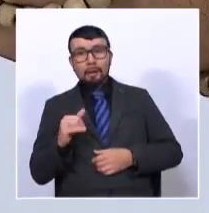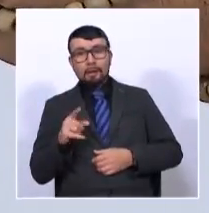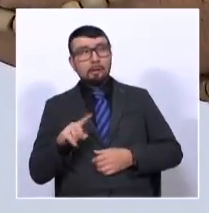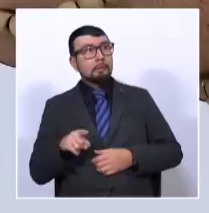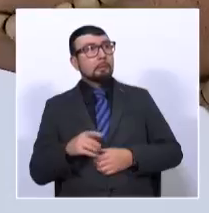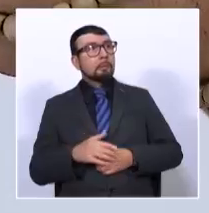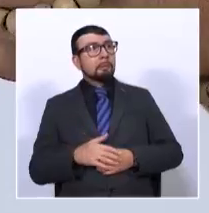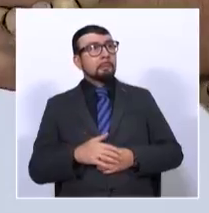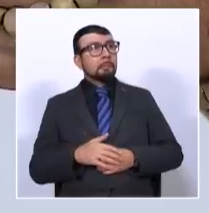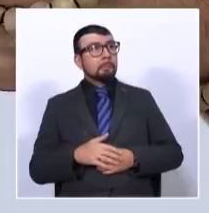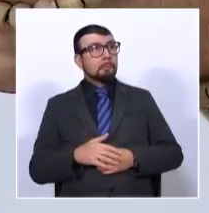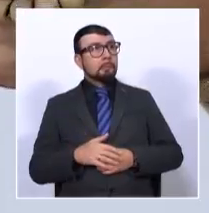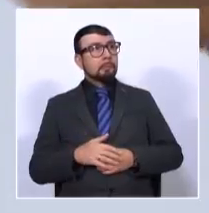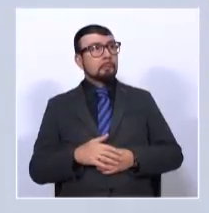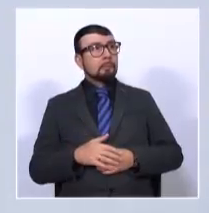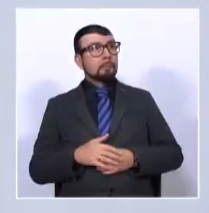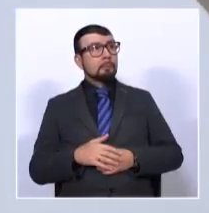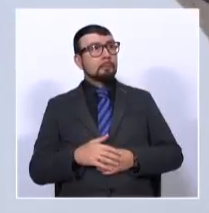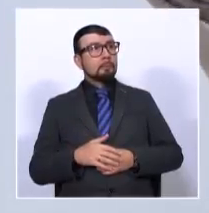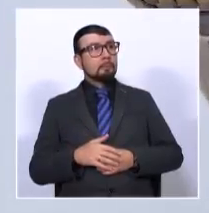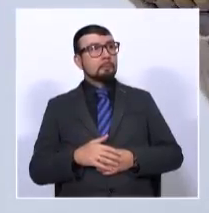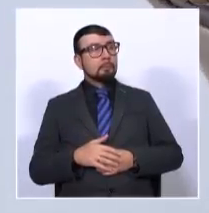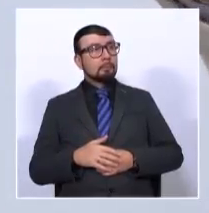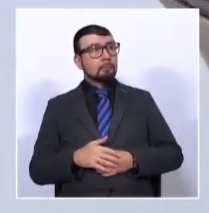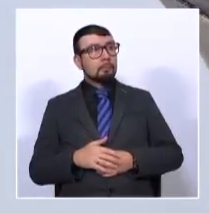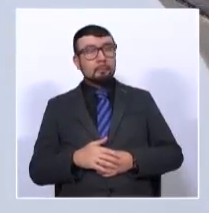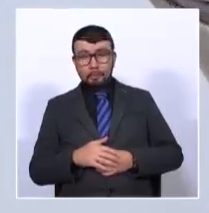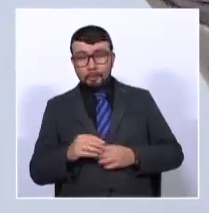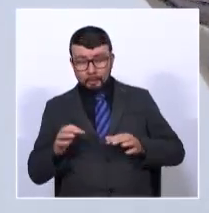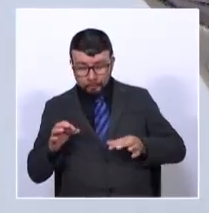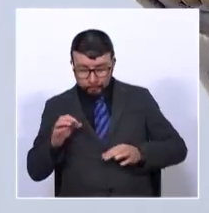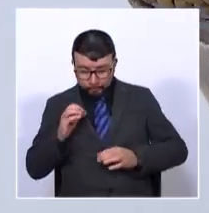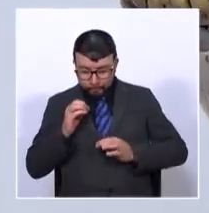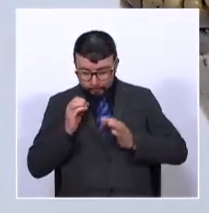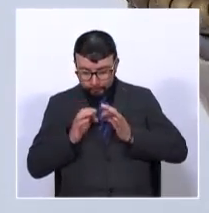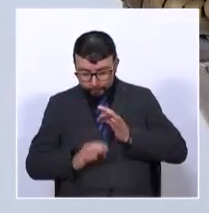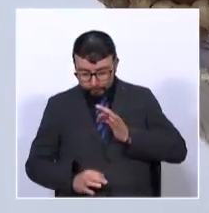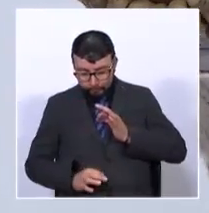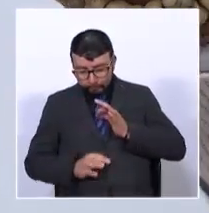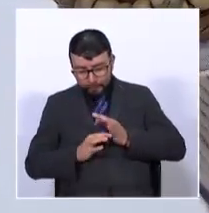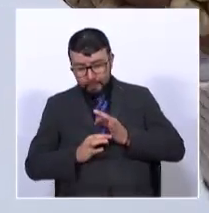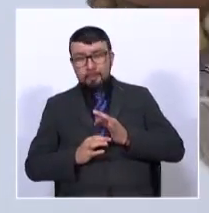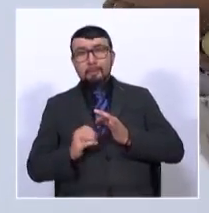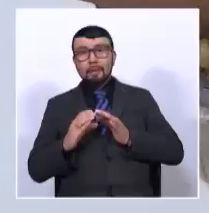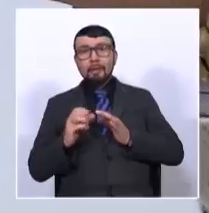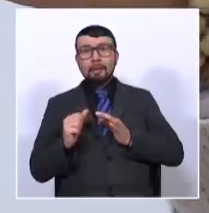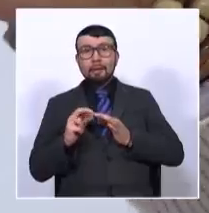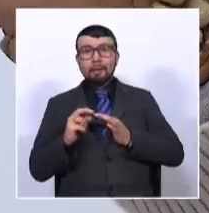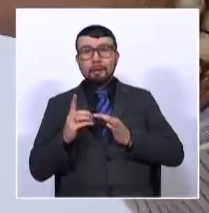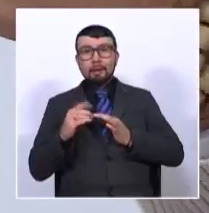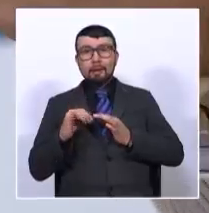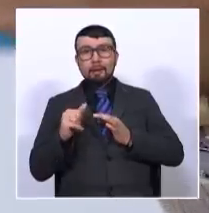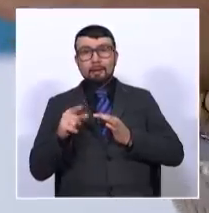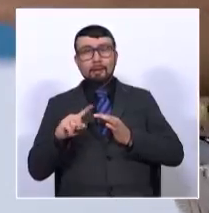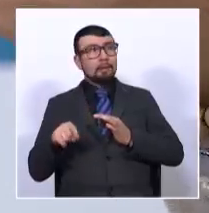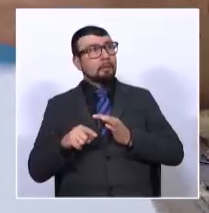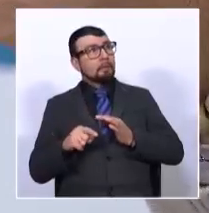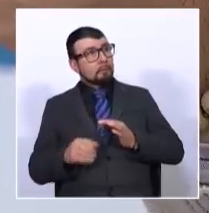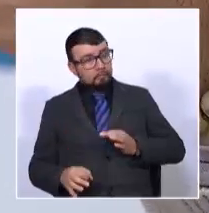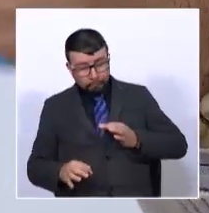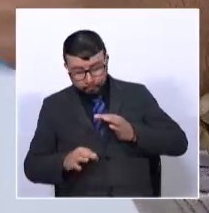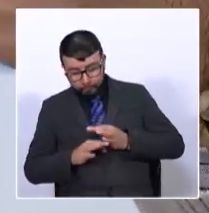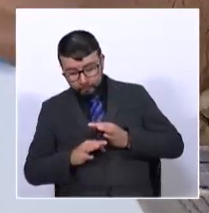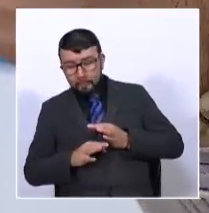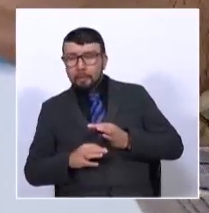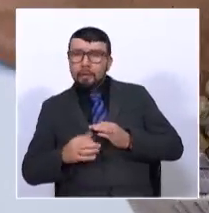esa puertica ahí. Se llama cardias. Y cuando esa puertica se daña, esto blanquito es el diafragma,